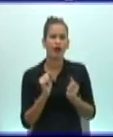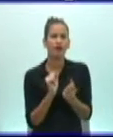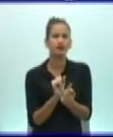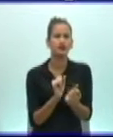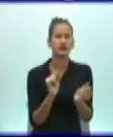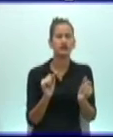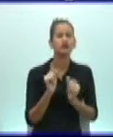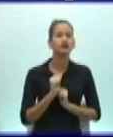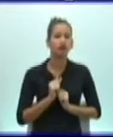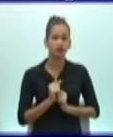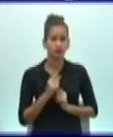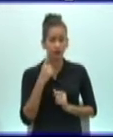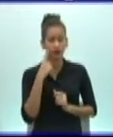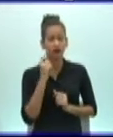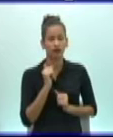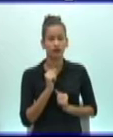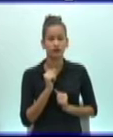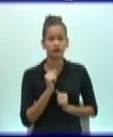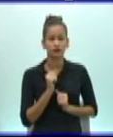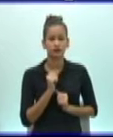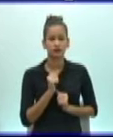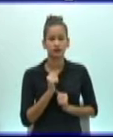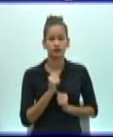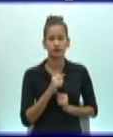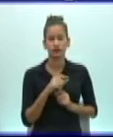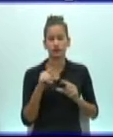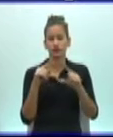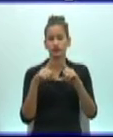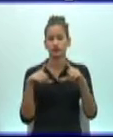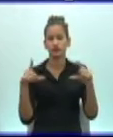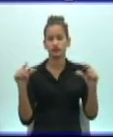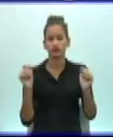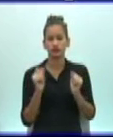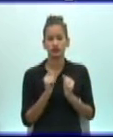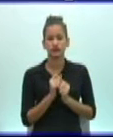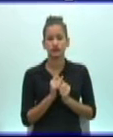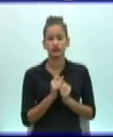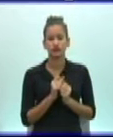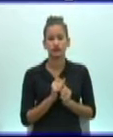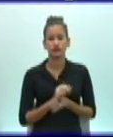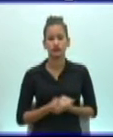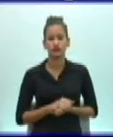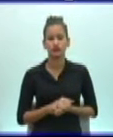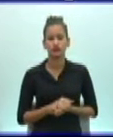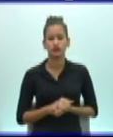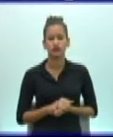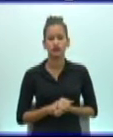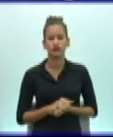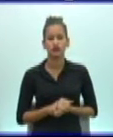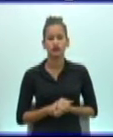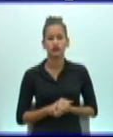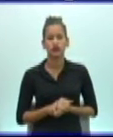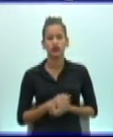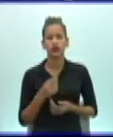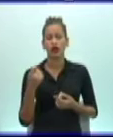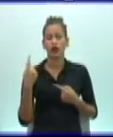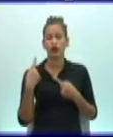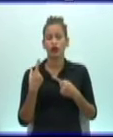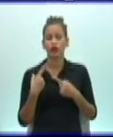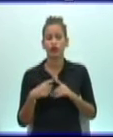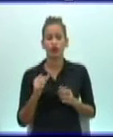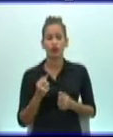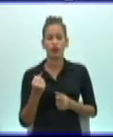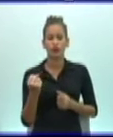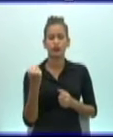concientización de las almas, que por el puño echa flor él nos expresa